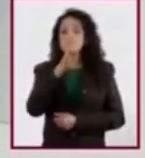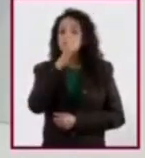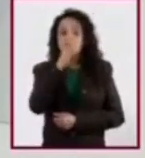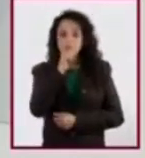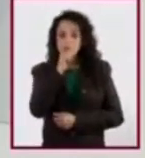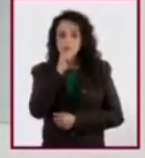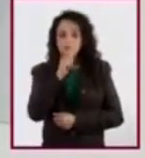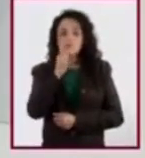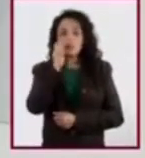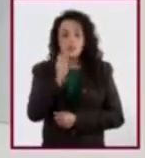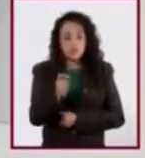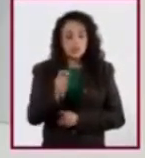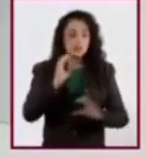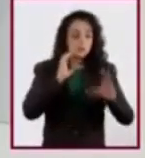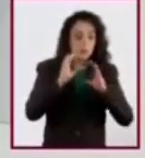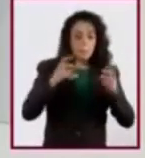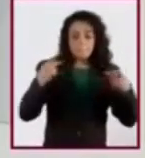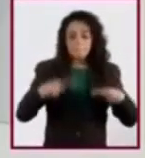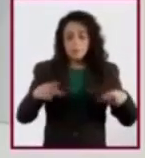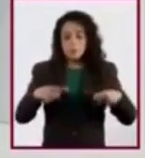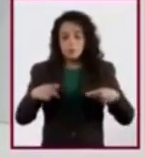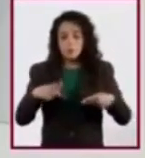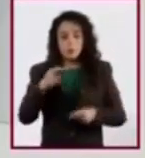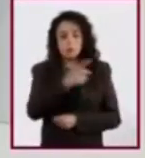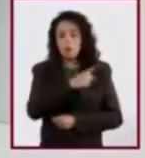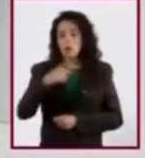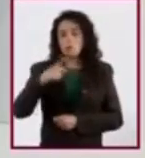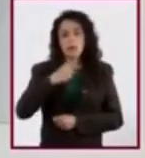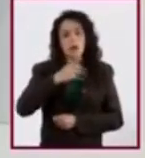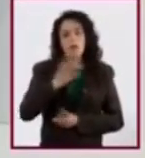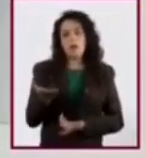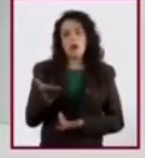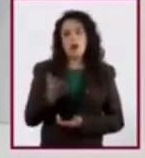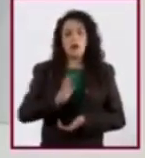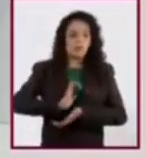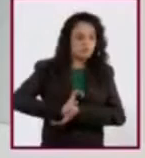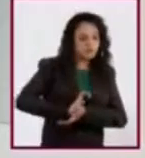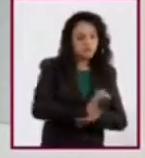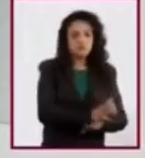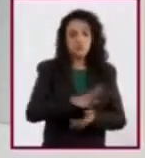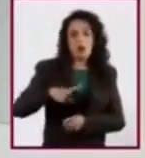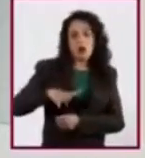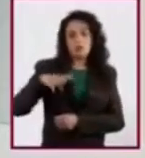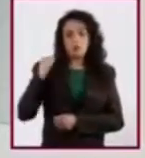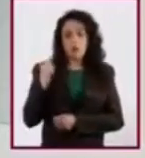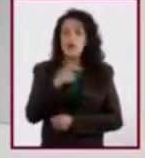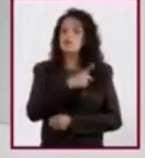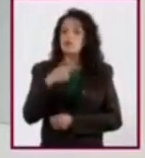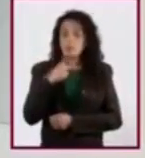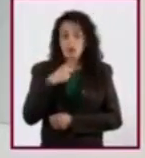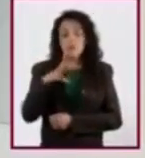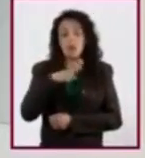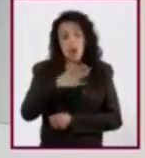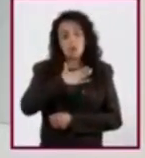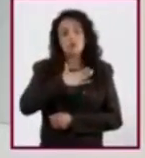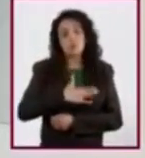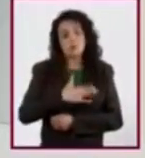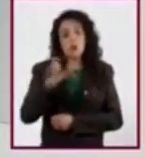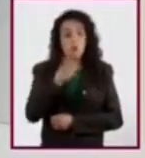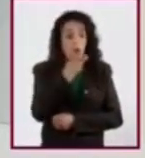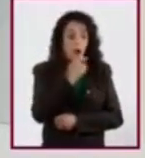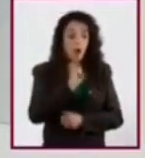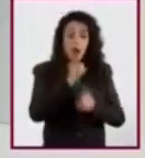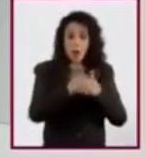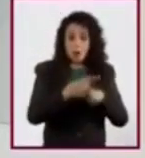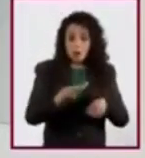el trato entre las personas debe ser injusto, discriminatorio o denigrante. Cuando esto sucede, prevalece la falta de